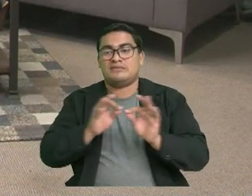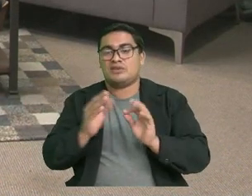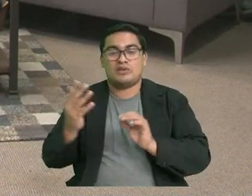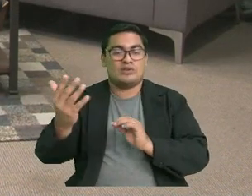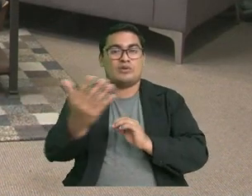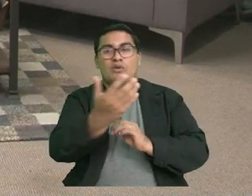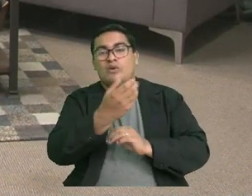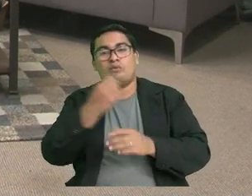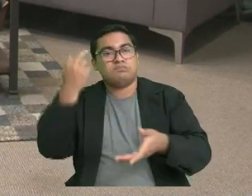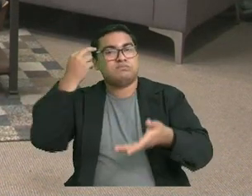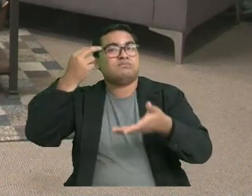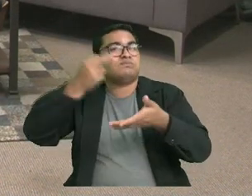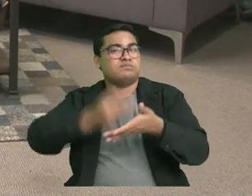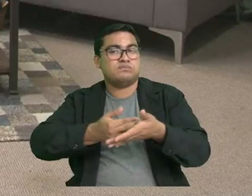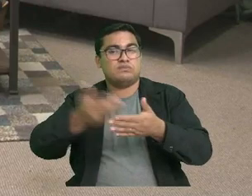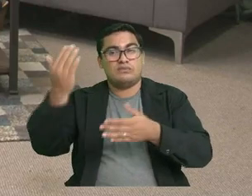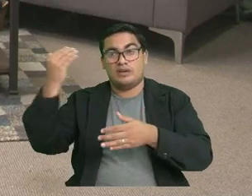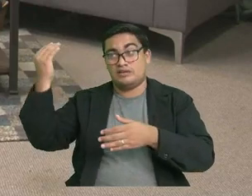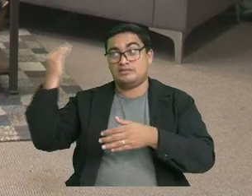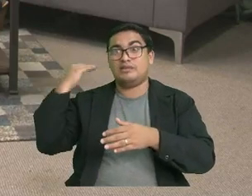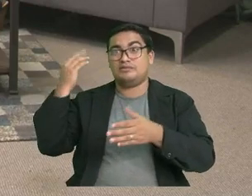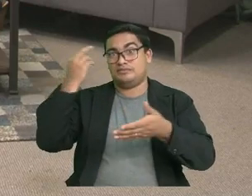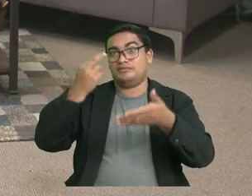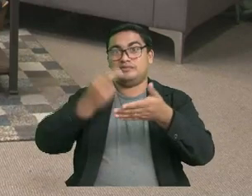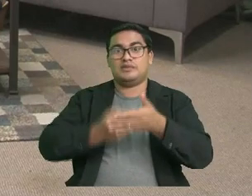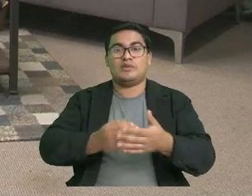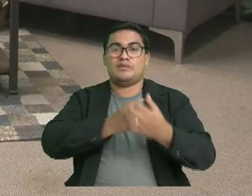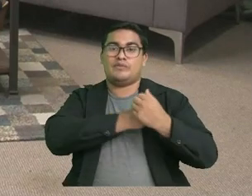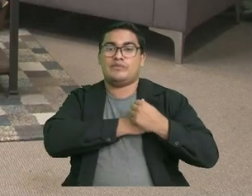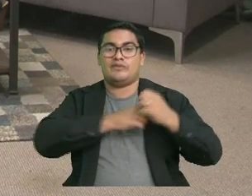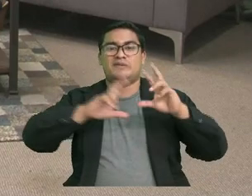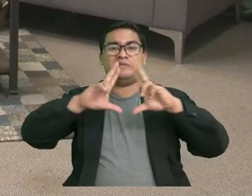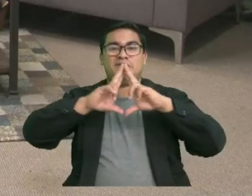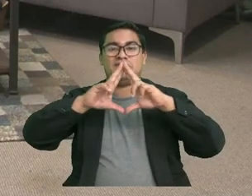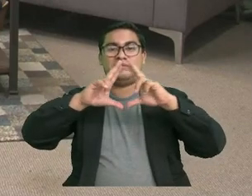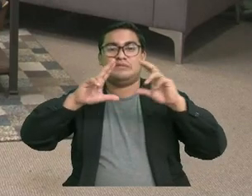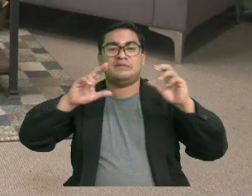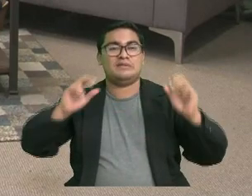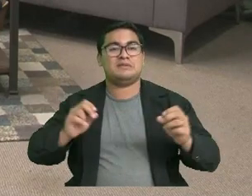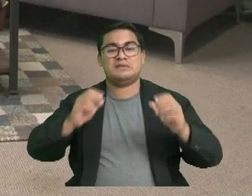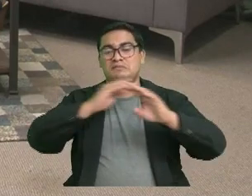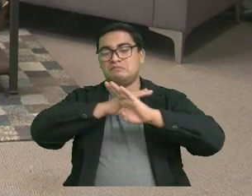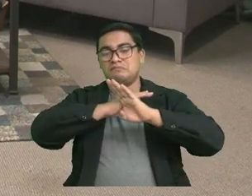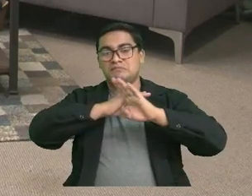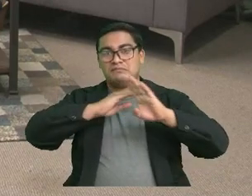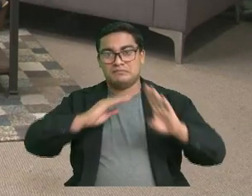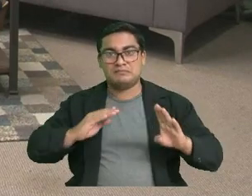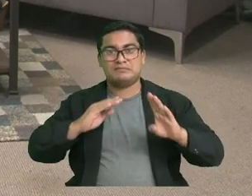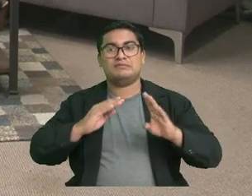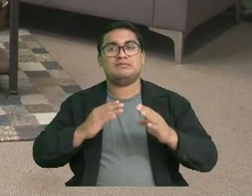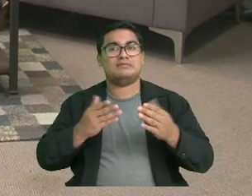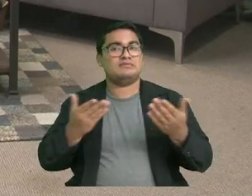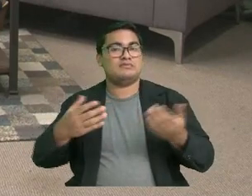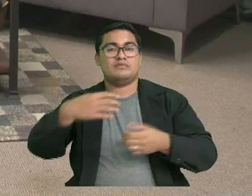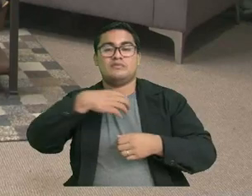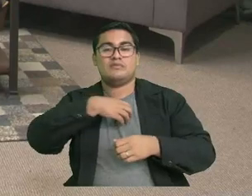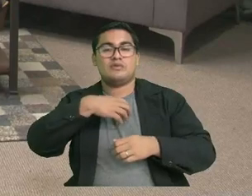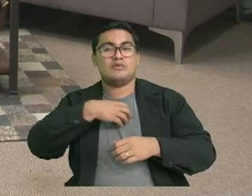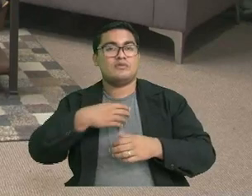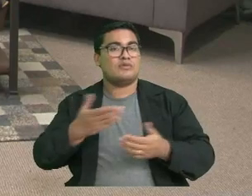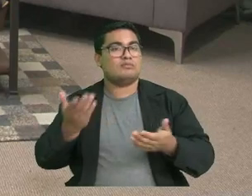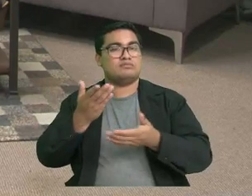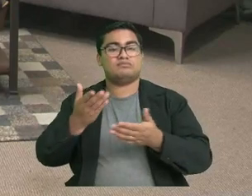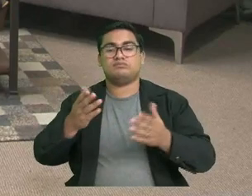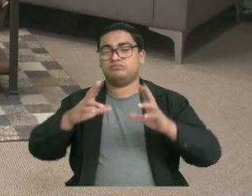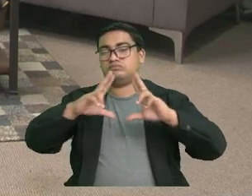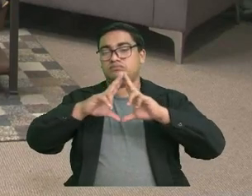este legado que ellos nos dejaron de patriotismo, de soberanía, de